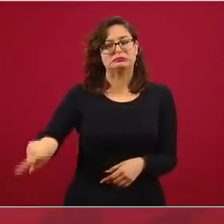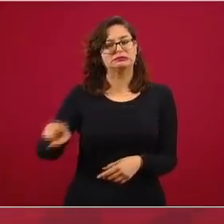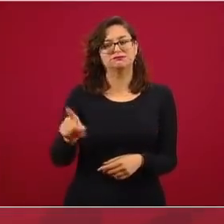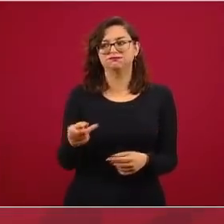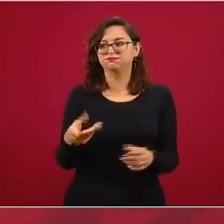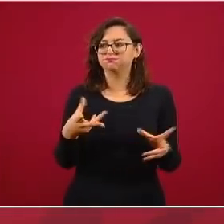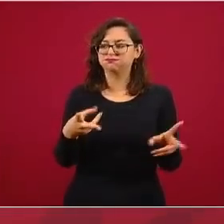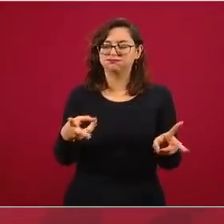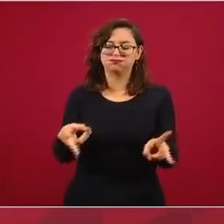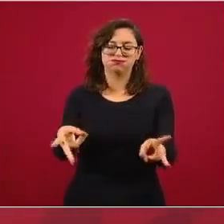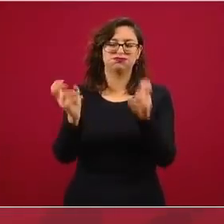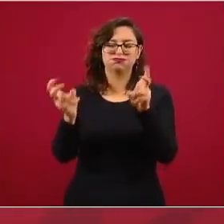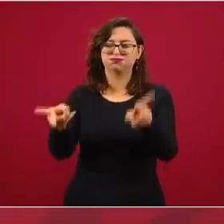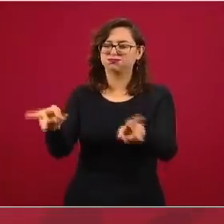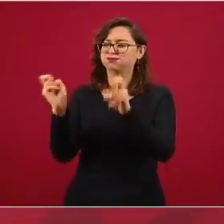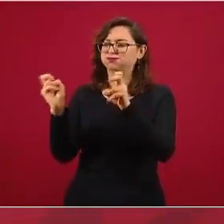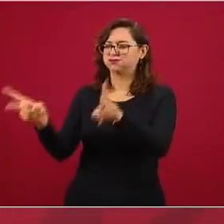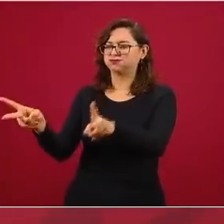mirruña